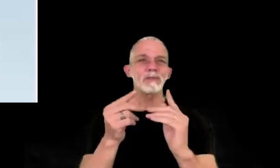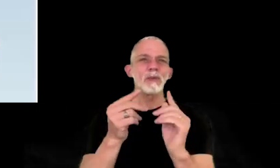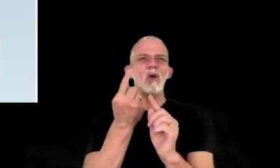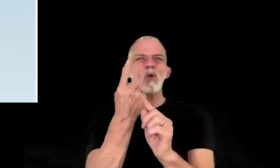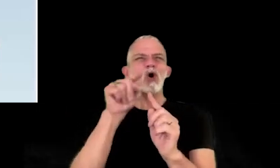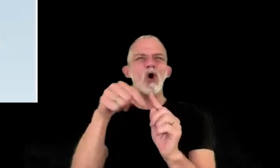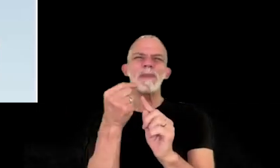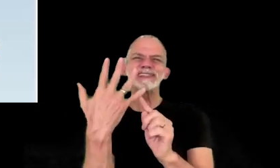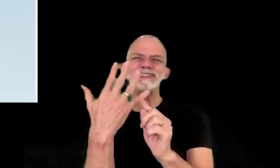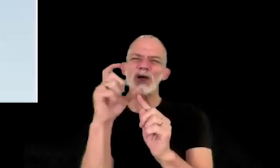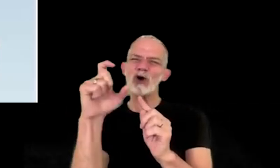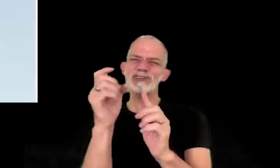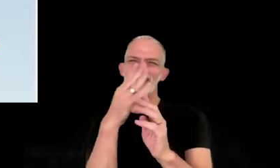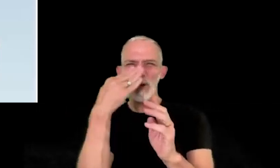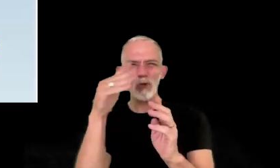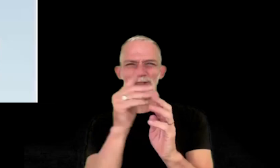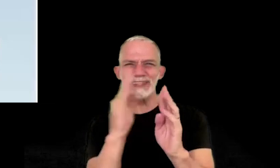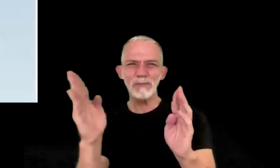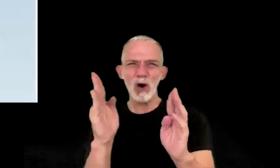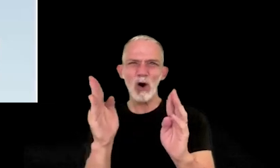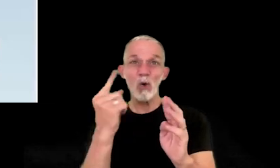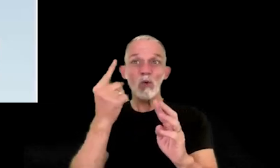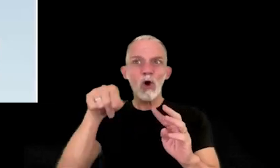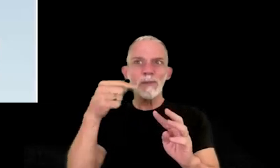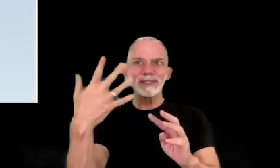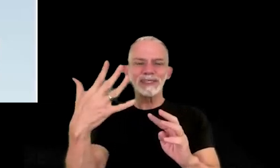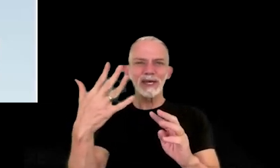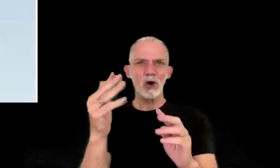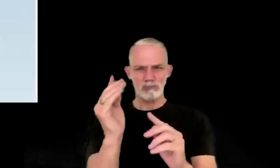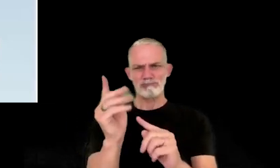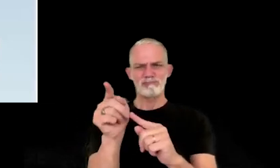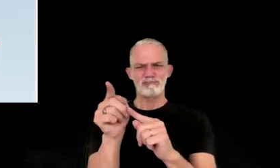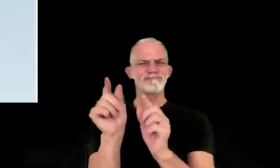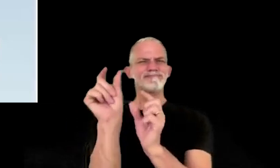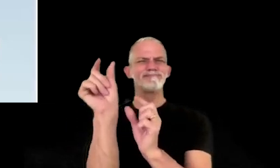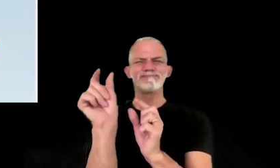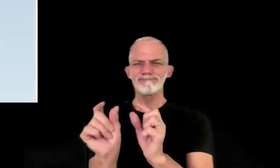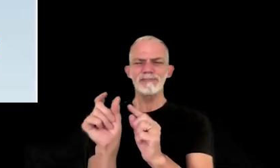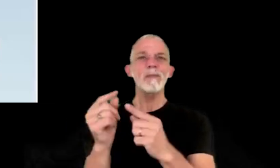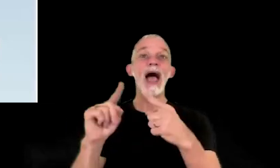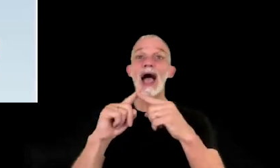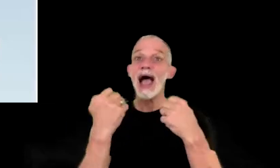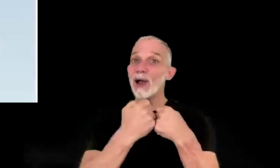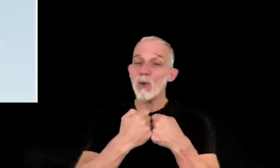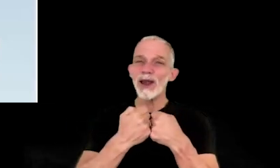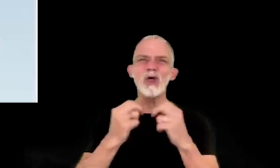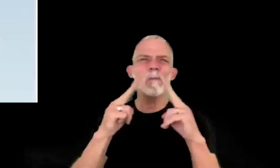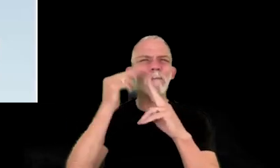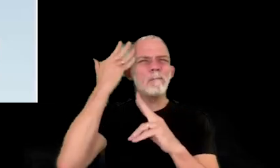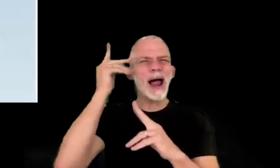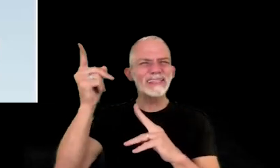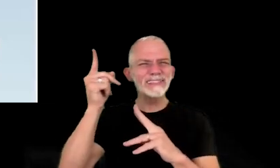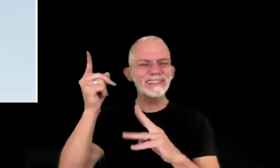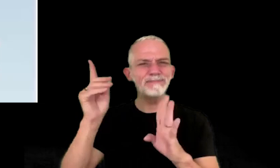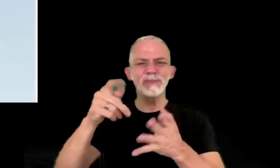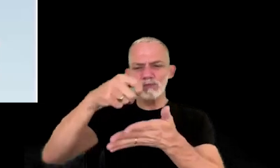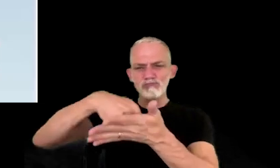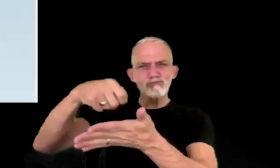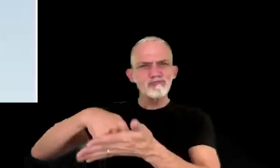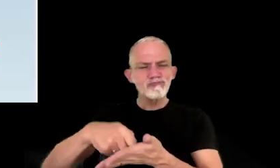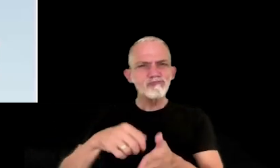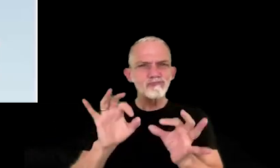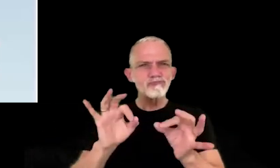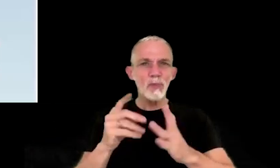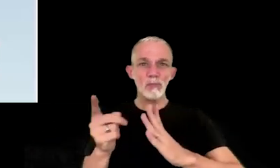grado y medio, que es tan célebre en el tema, se fijó en el Acuerdo de París, indicando que habría que mantener desde la